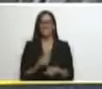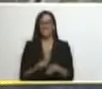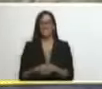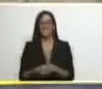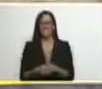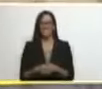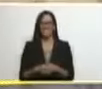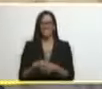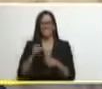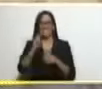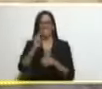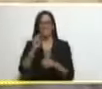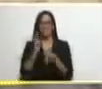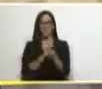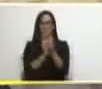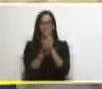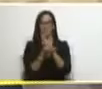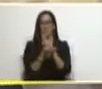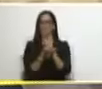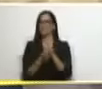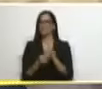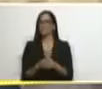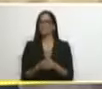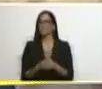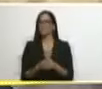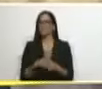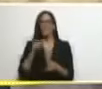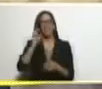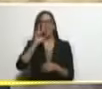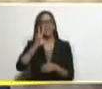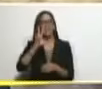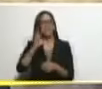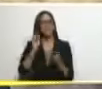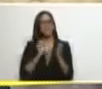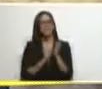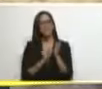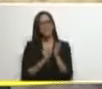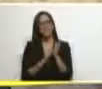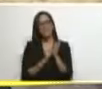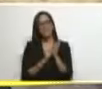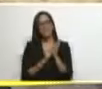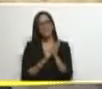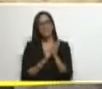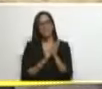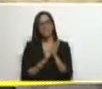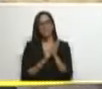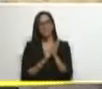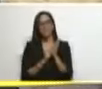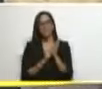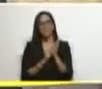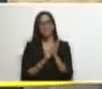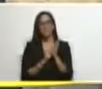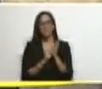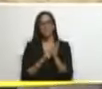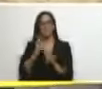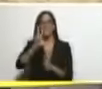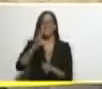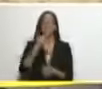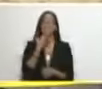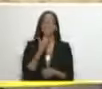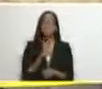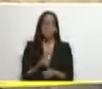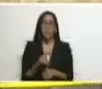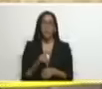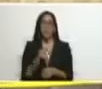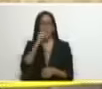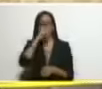Segundo referéndum. El tercer referéndum, 10 de diciembre, no, 3 de diciembre